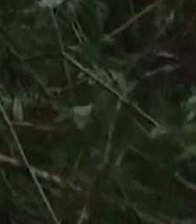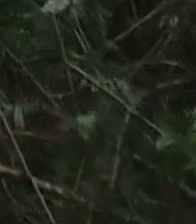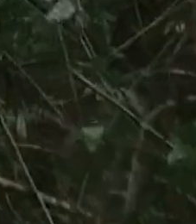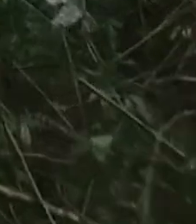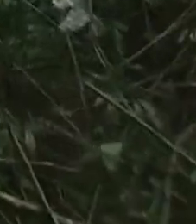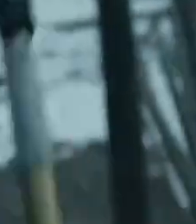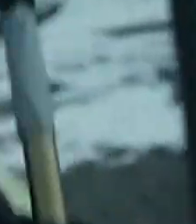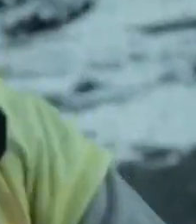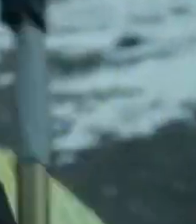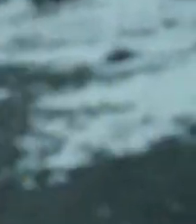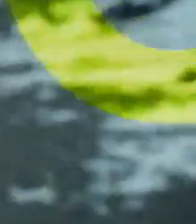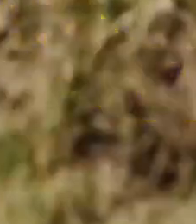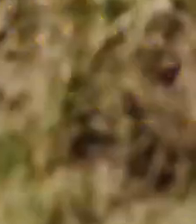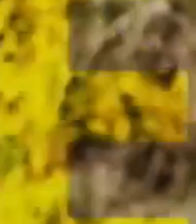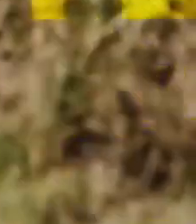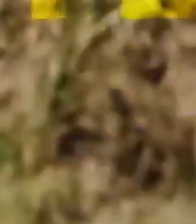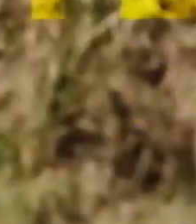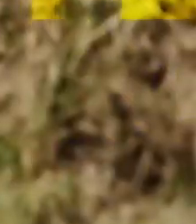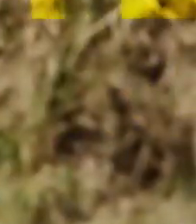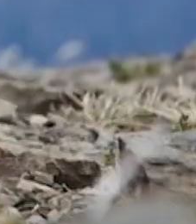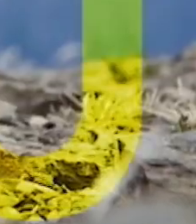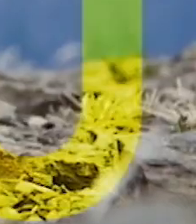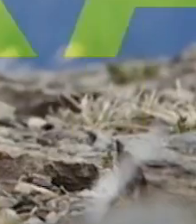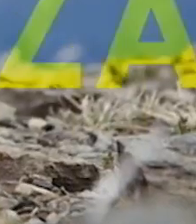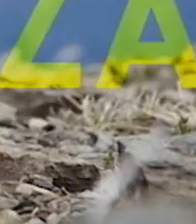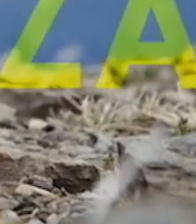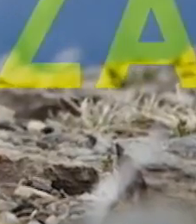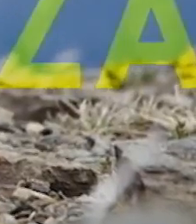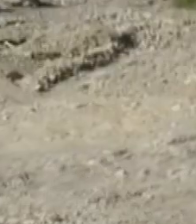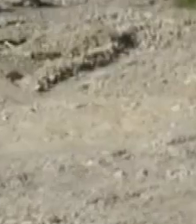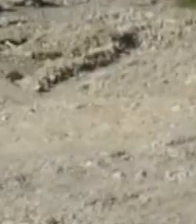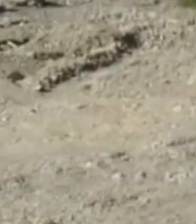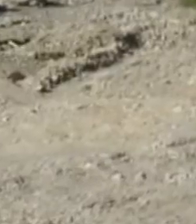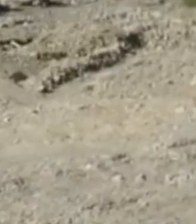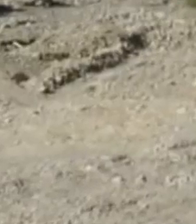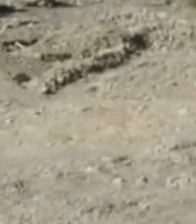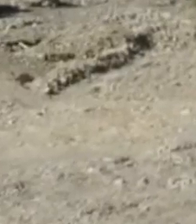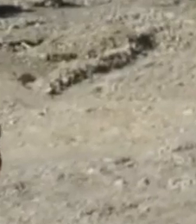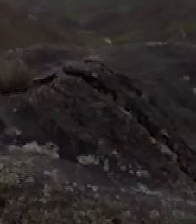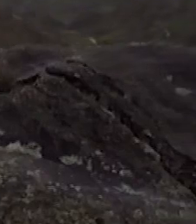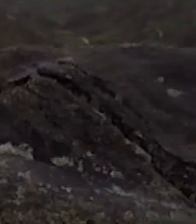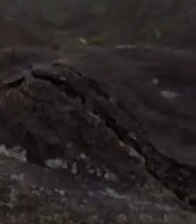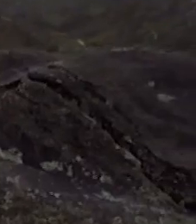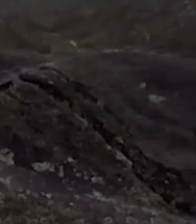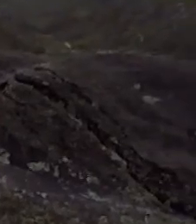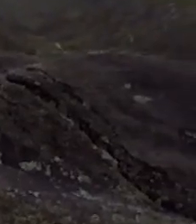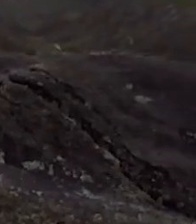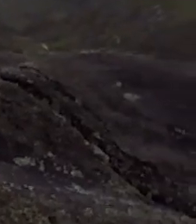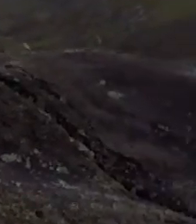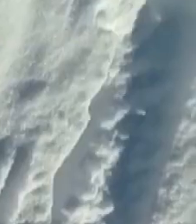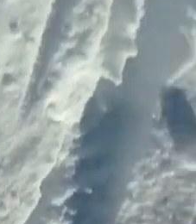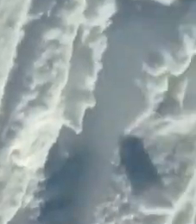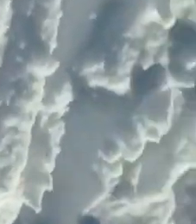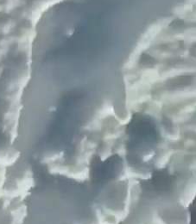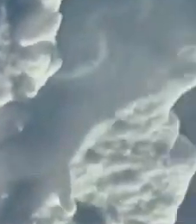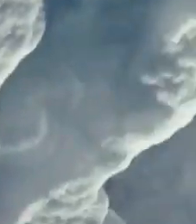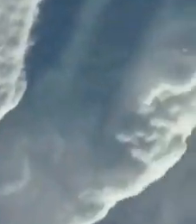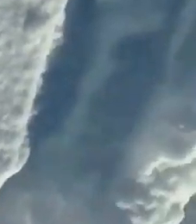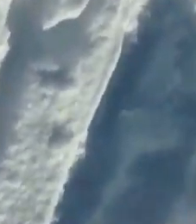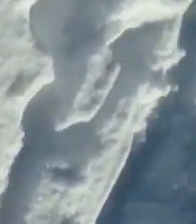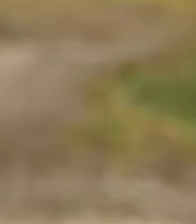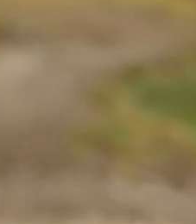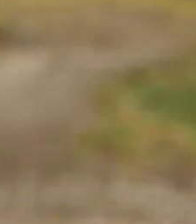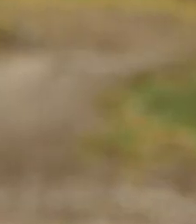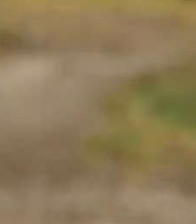www.bnventadebienes.com. Un recorrido que combina el deporte con la naturaleza. Corro, se me ocurren cosas. Es un cable a tierra.